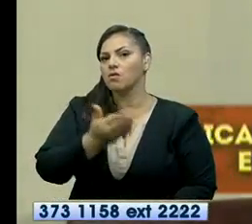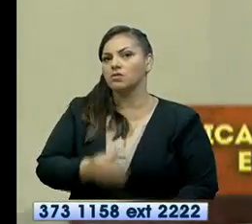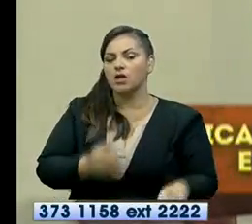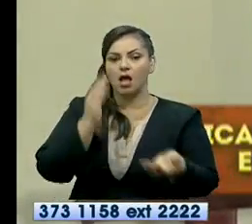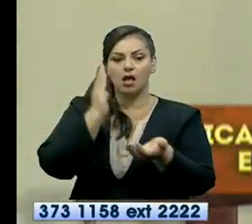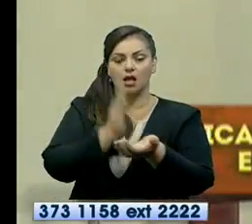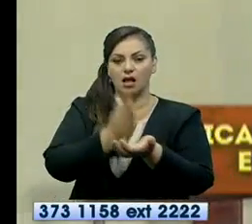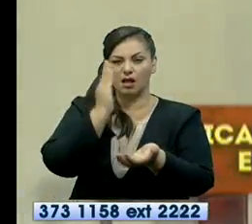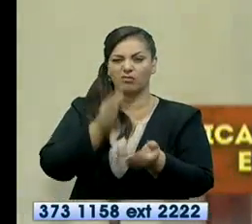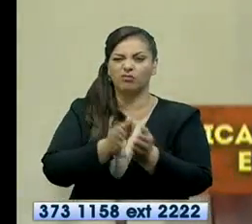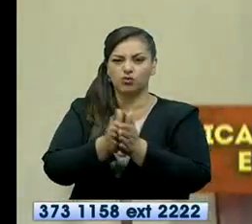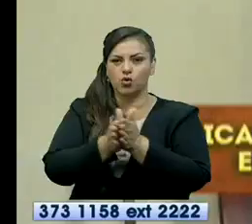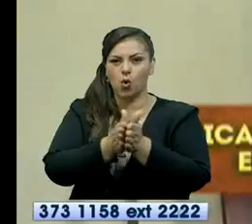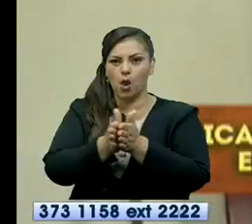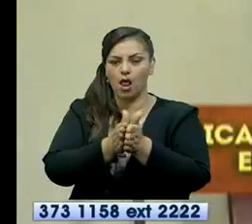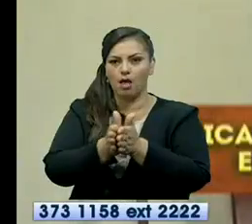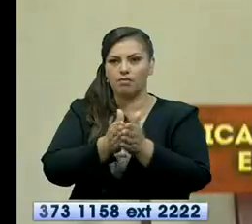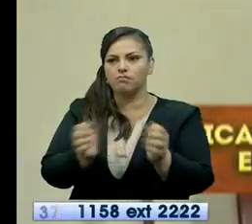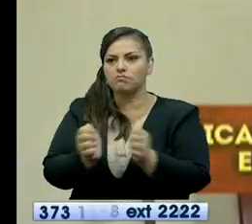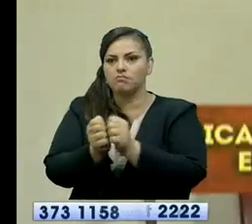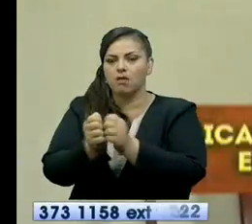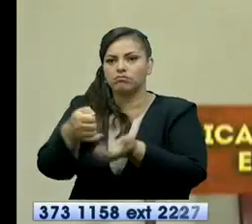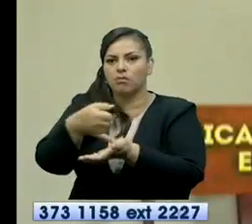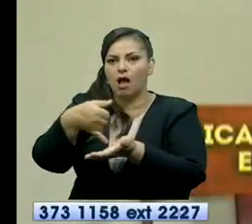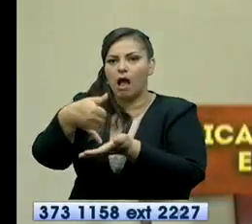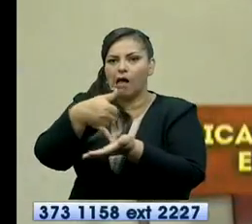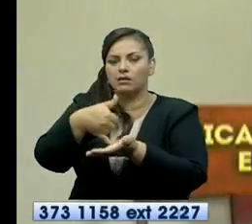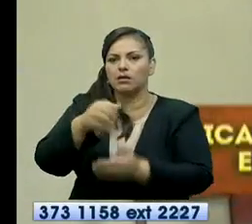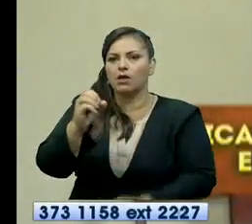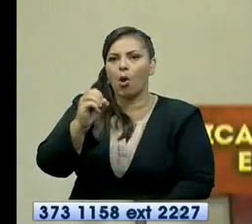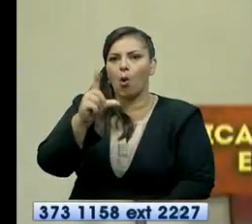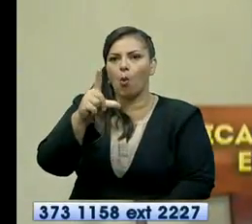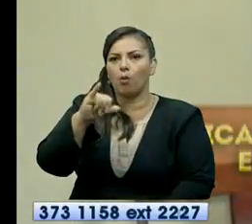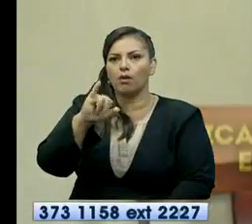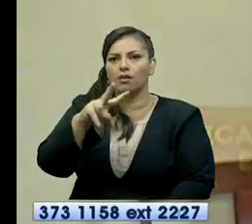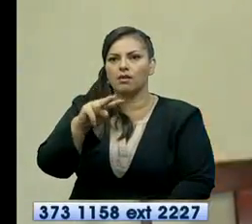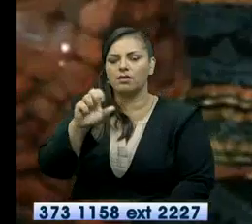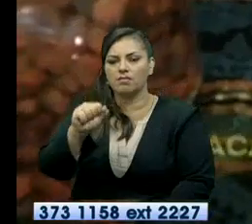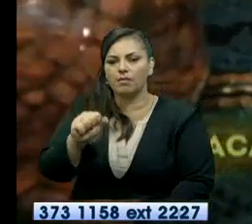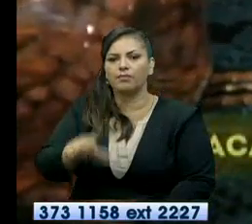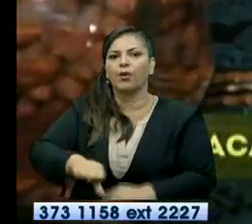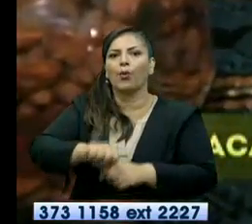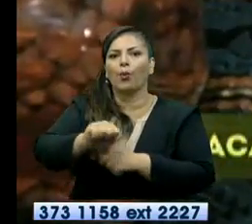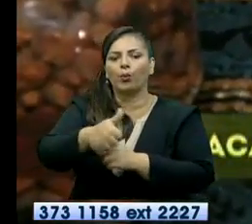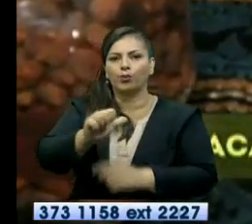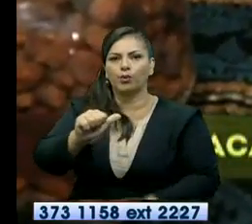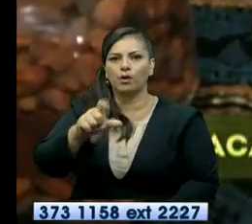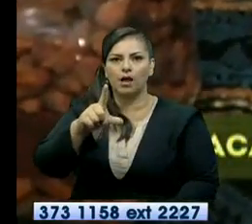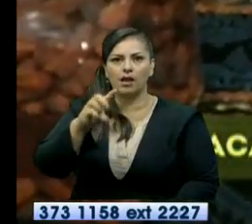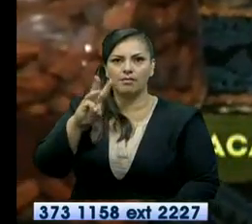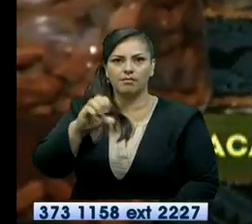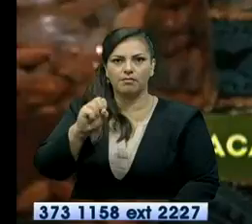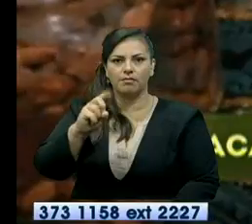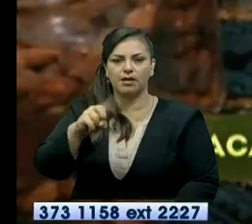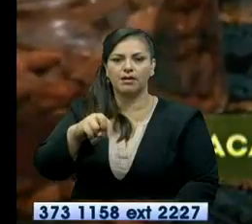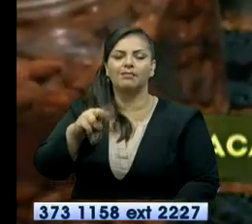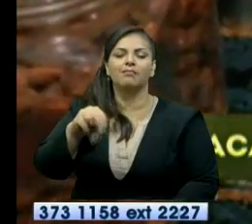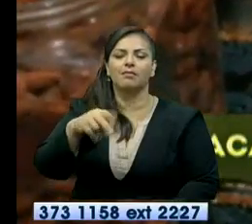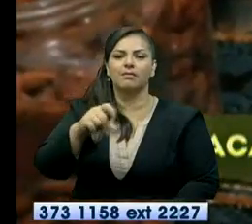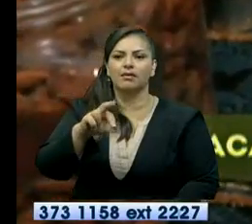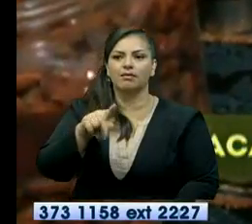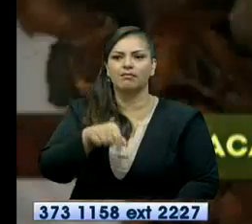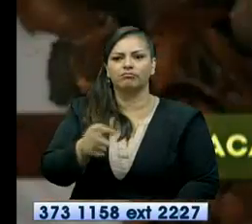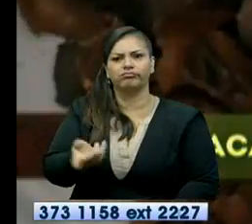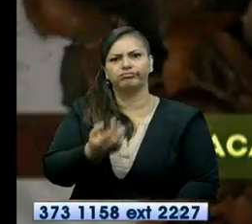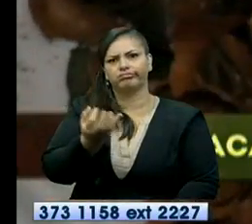otra crema para la noche de manteca de cacao con aceite de almendras ya hemos visto cómo es el proceso